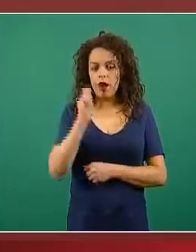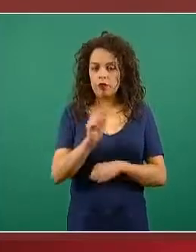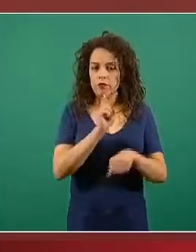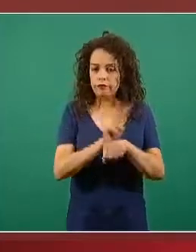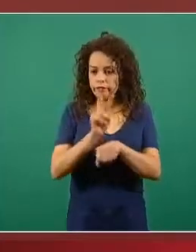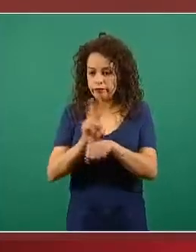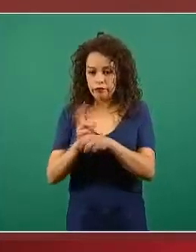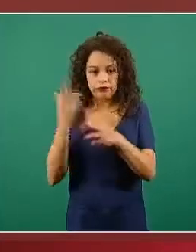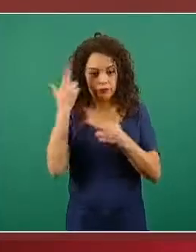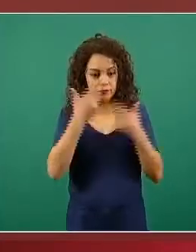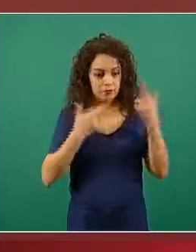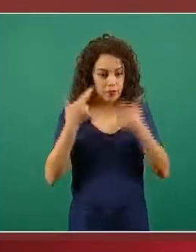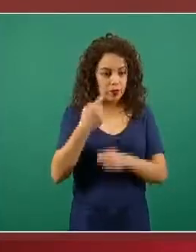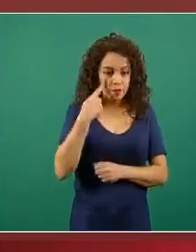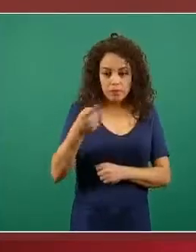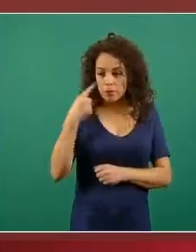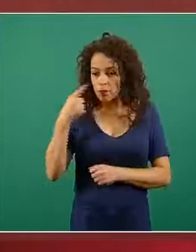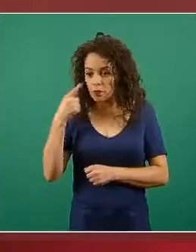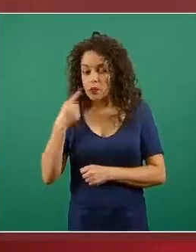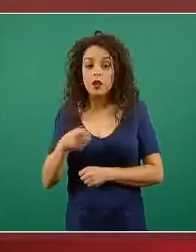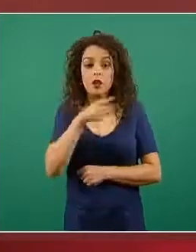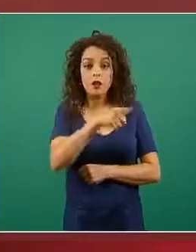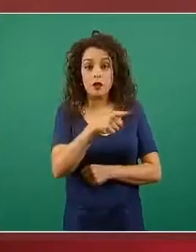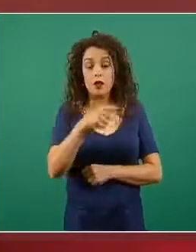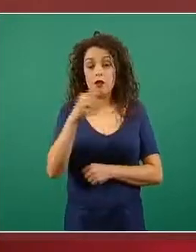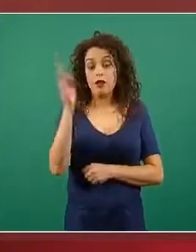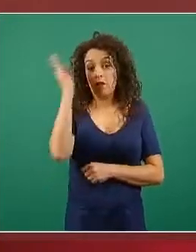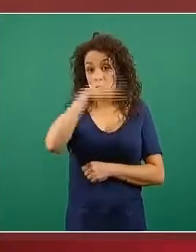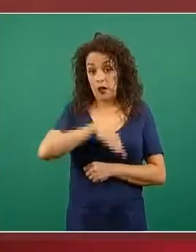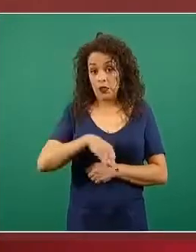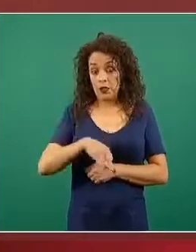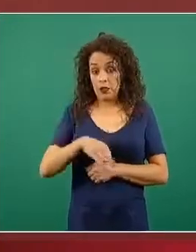rastrear, comentar y desmentir las falsas noticias.